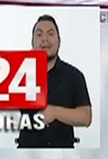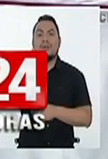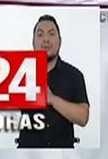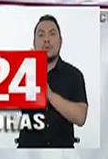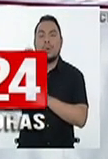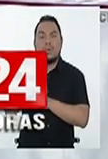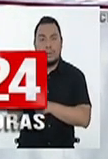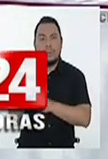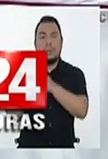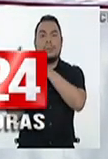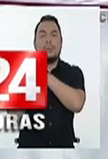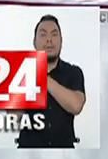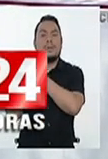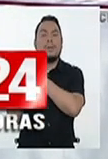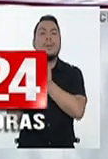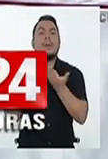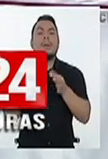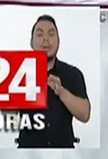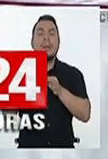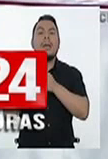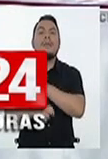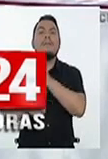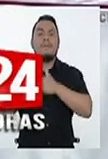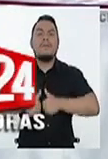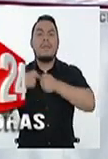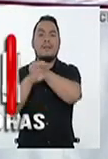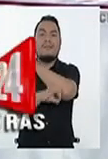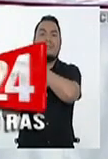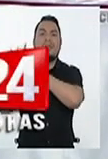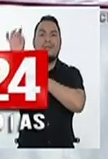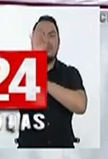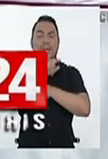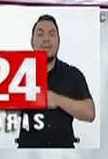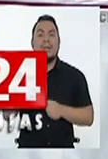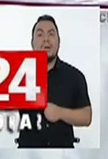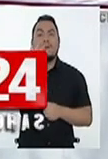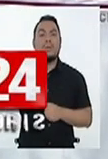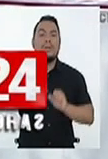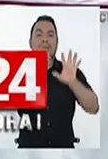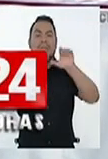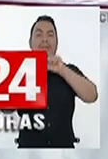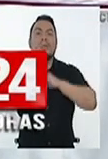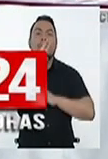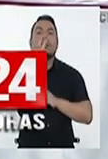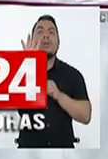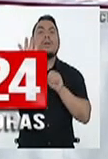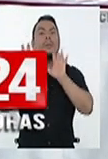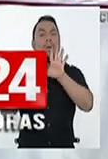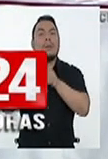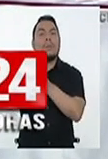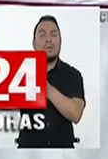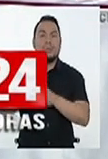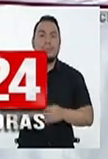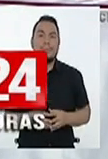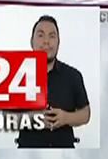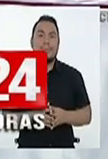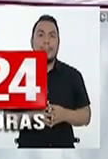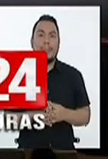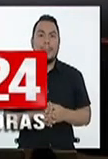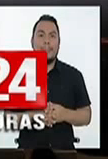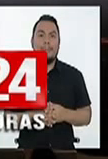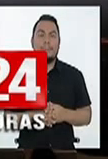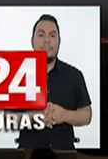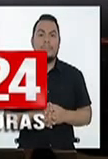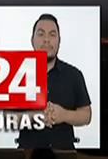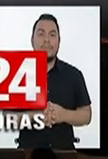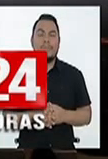los 130 nuevos congresistas que empezarán sus funciones el próximo 28 de julio junto con quien